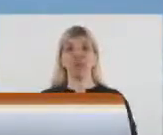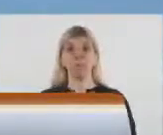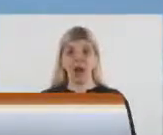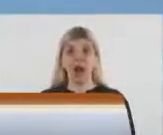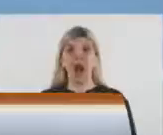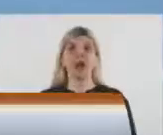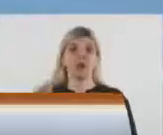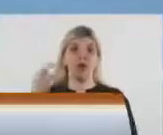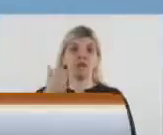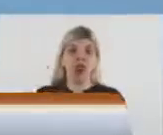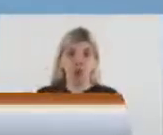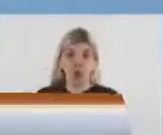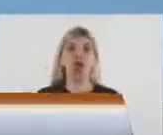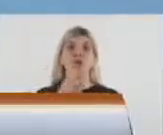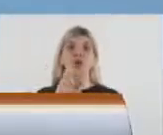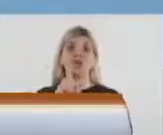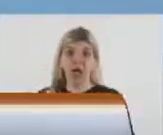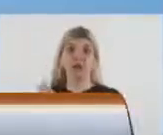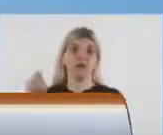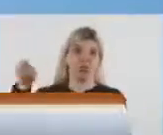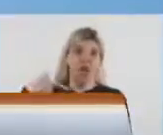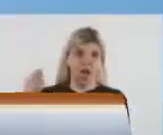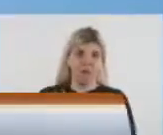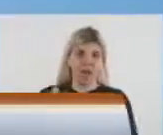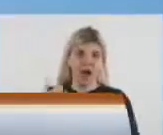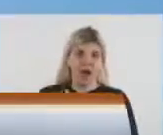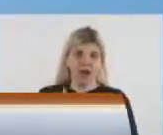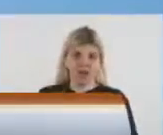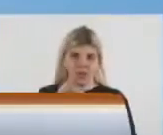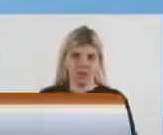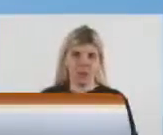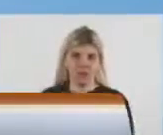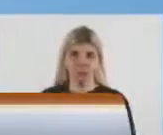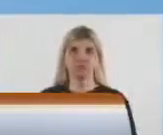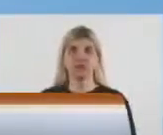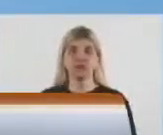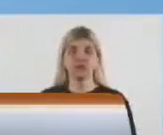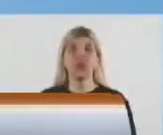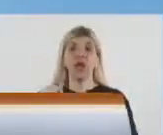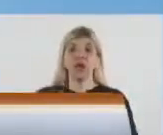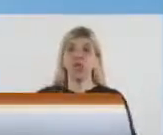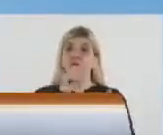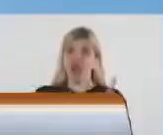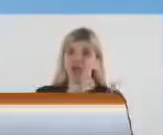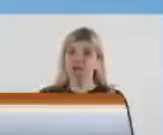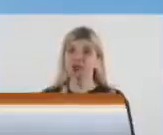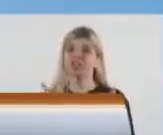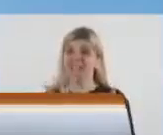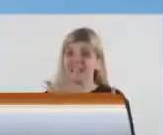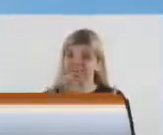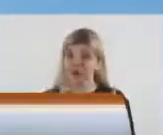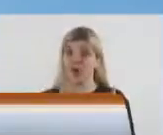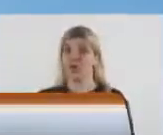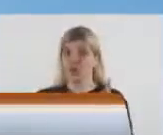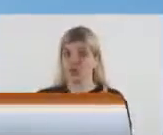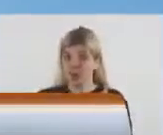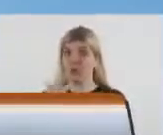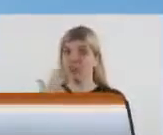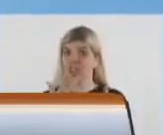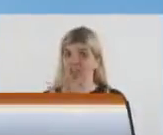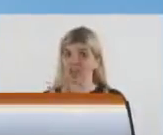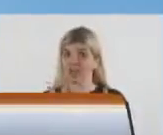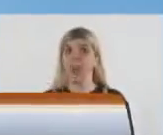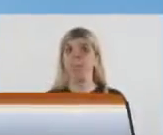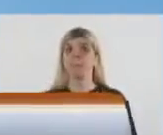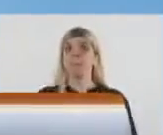provisión de vacunas rusas para la argentina este es el tercer contrato que la argentina firma el primero